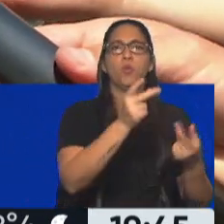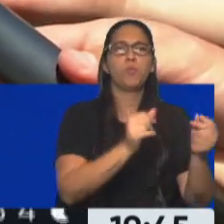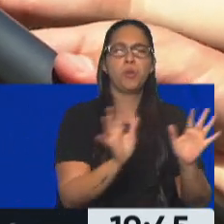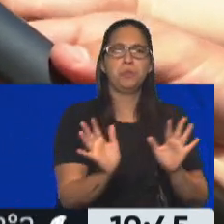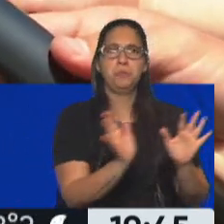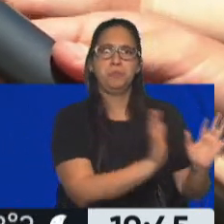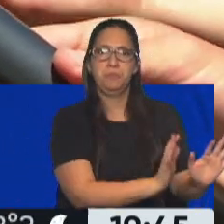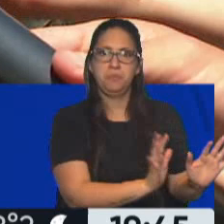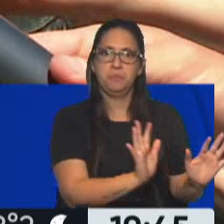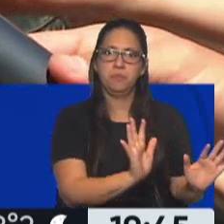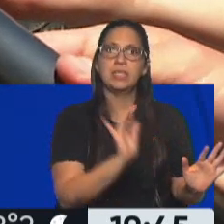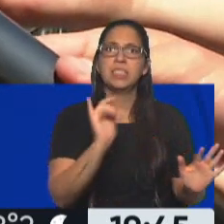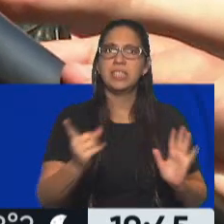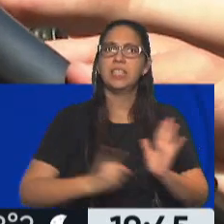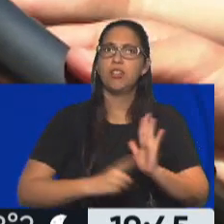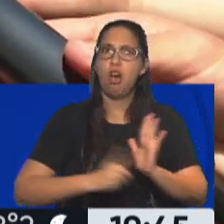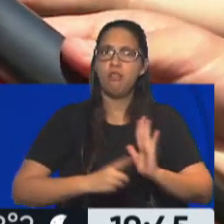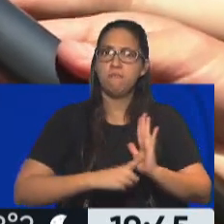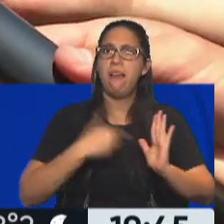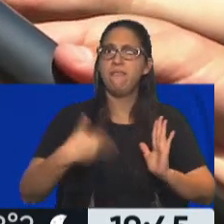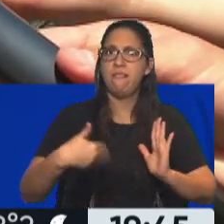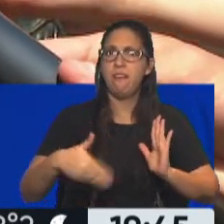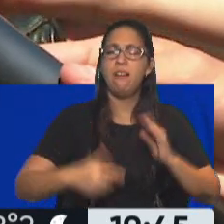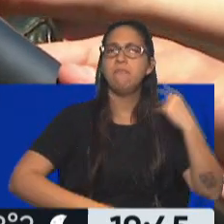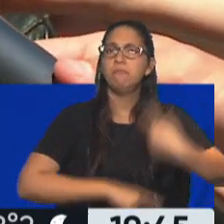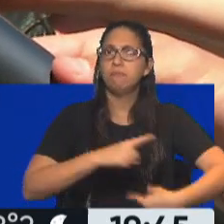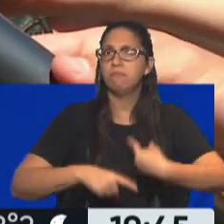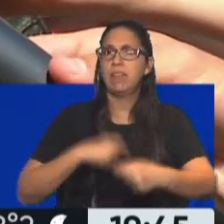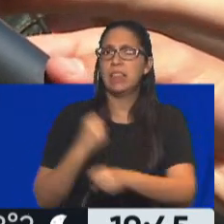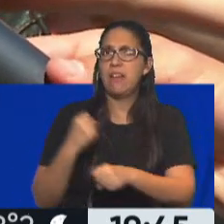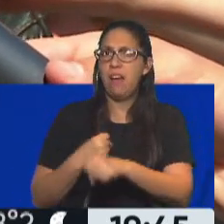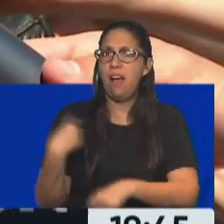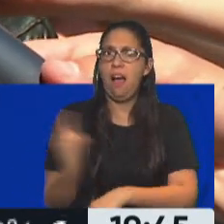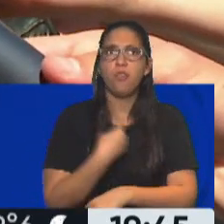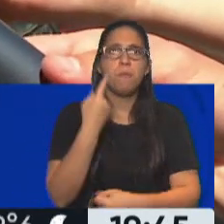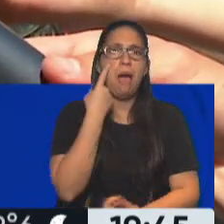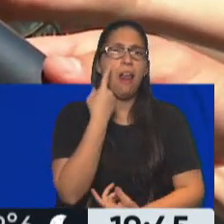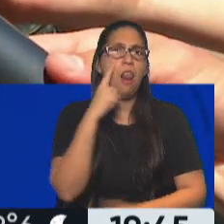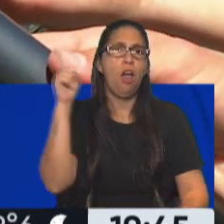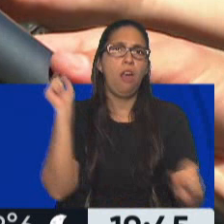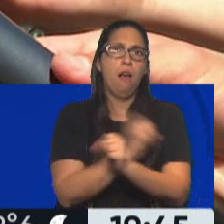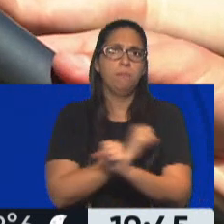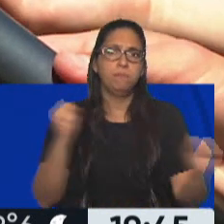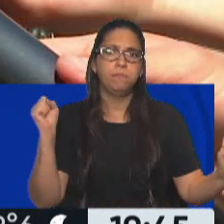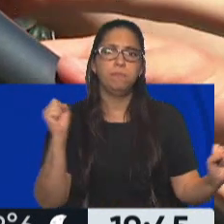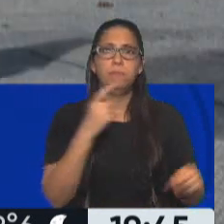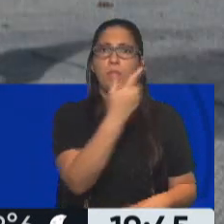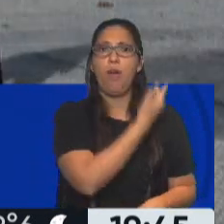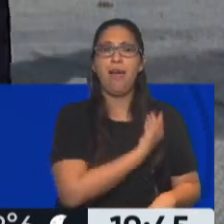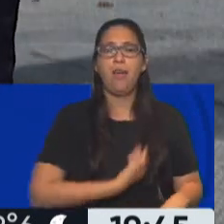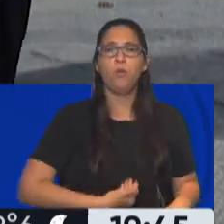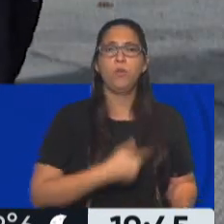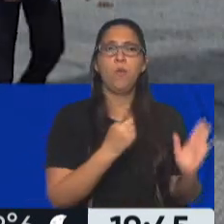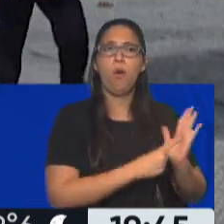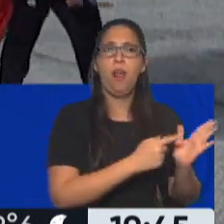sí todas las normas que van a venir, que vamos a trabajar para que puedan ver la luz, normas que está enviando el Ejecutivo